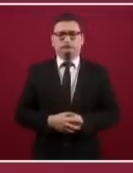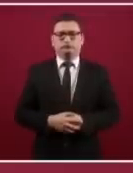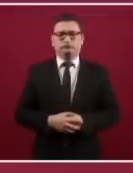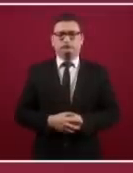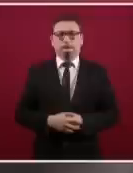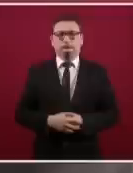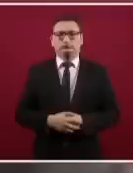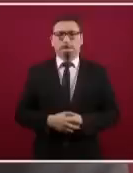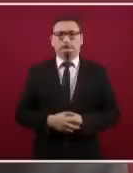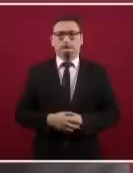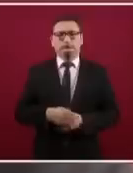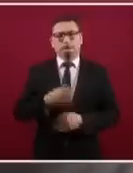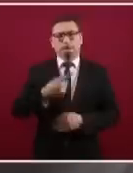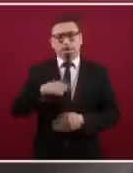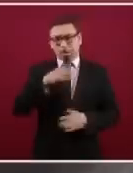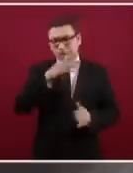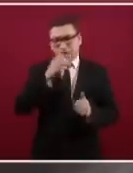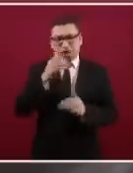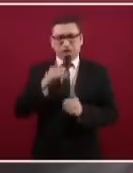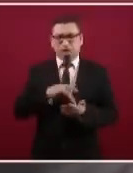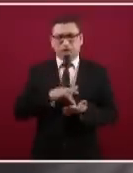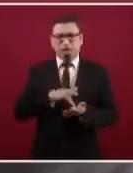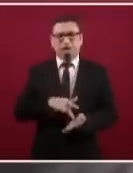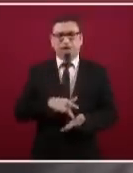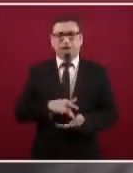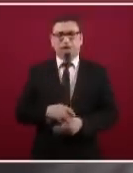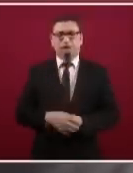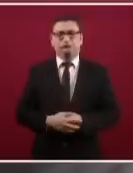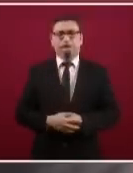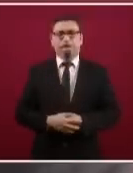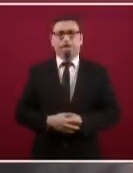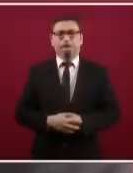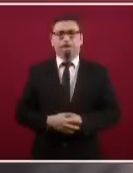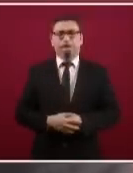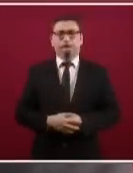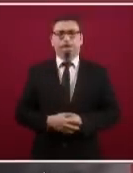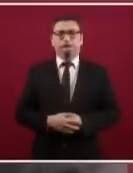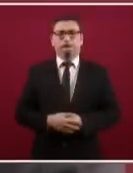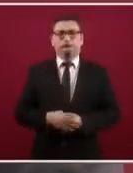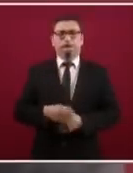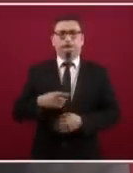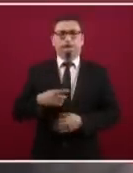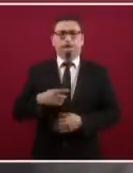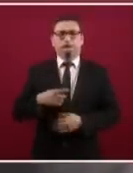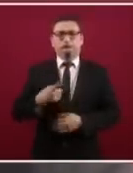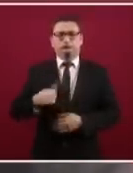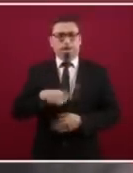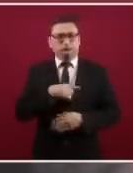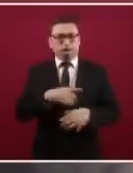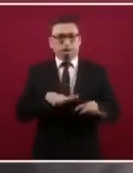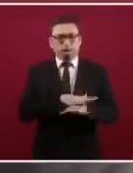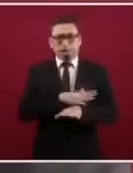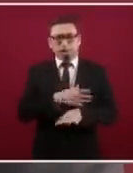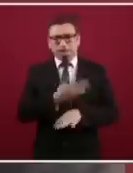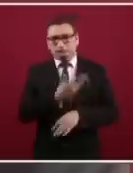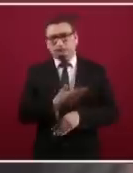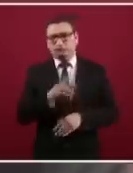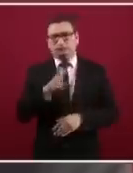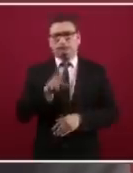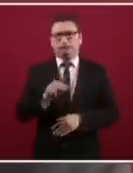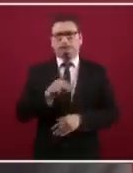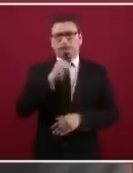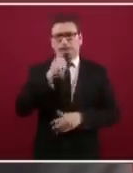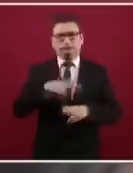el acuerdo. No estamos pidiendo ningún cambio, ya nosotros